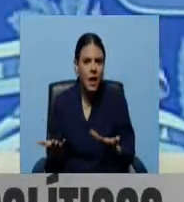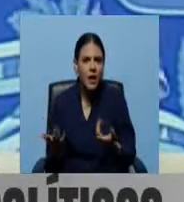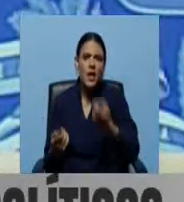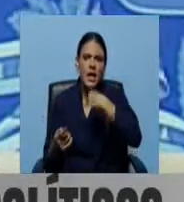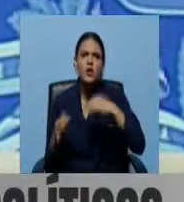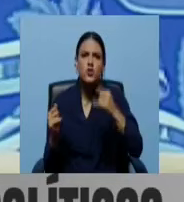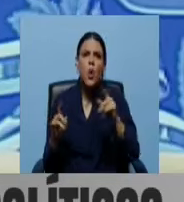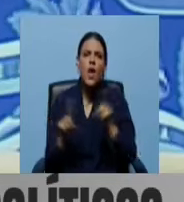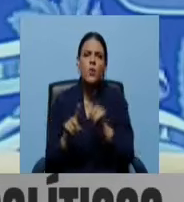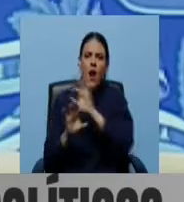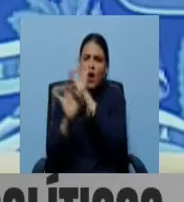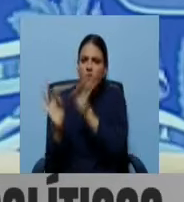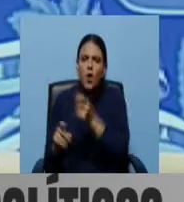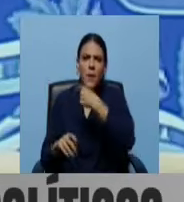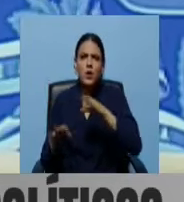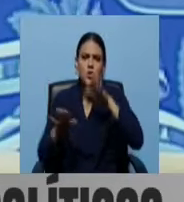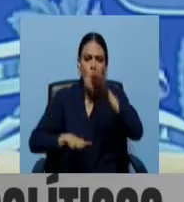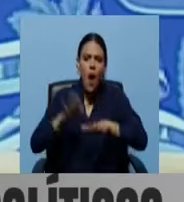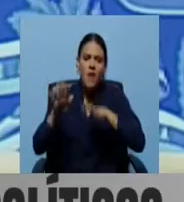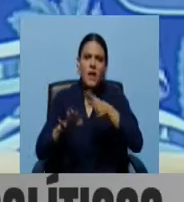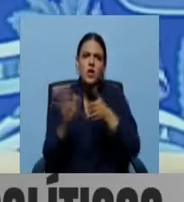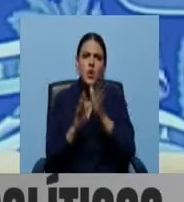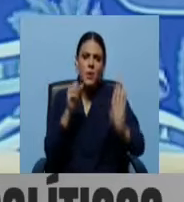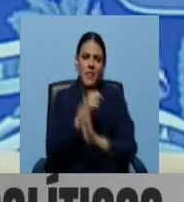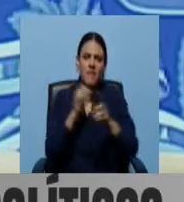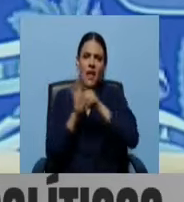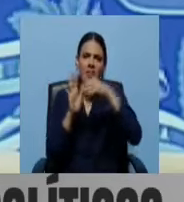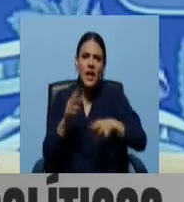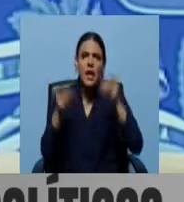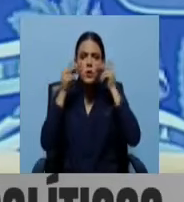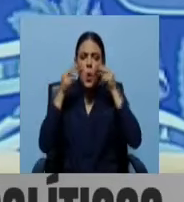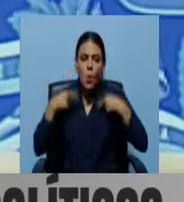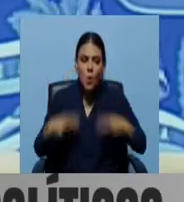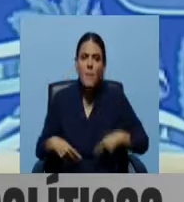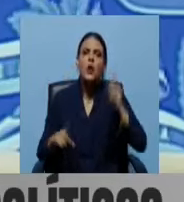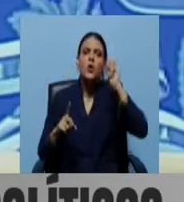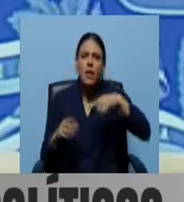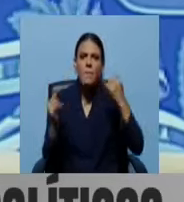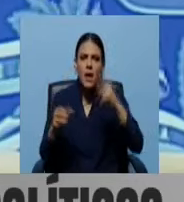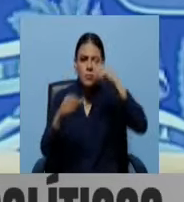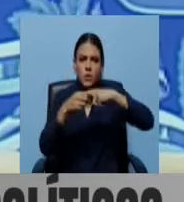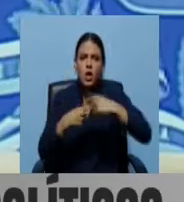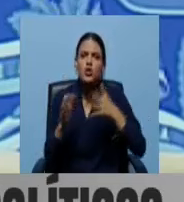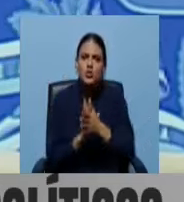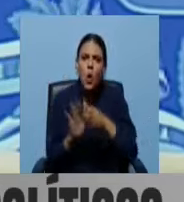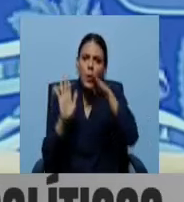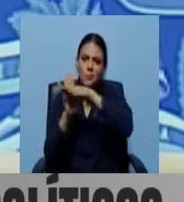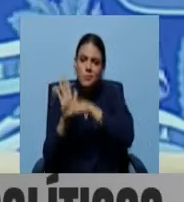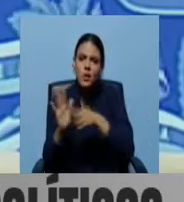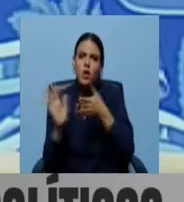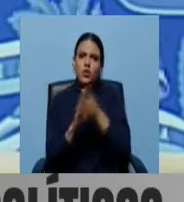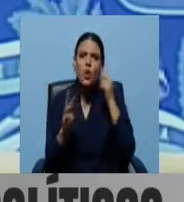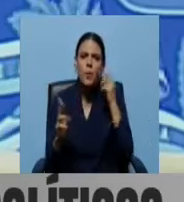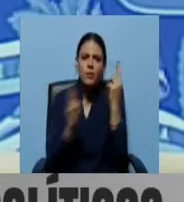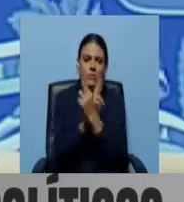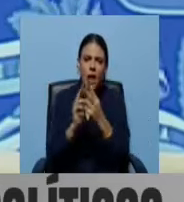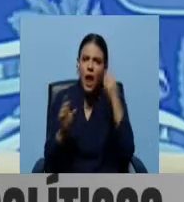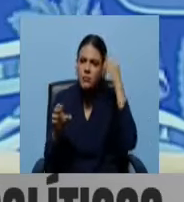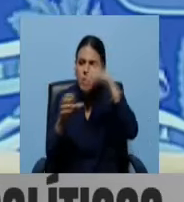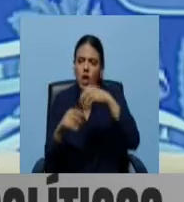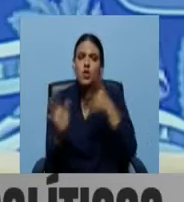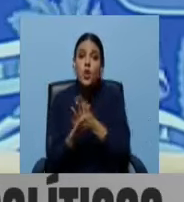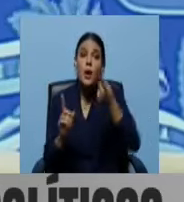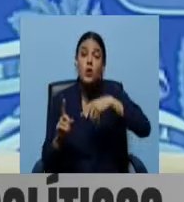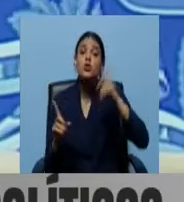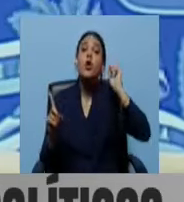tiene características de mucha avanzada en materia de defensa de los derechos humanos, también incluye elementos relacionados con nuestros